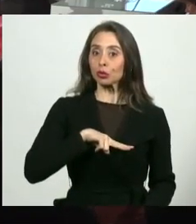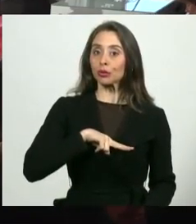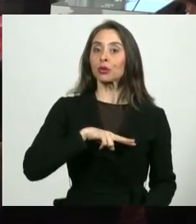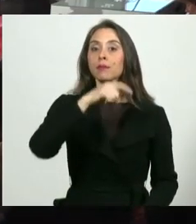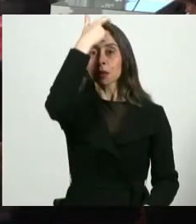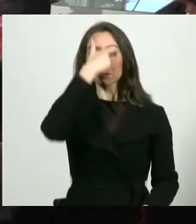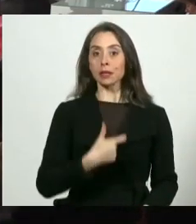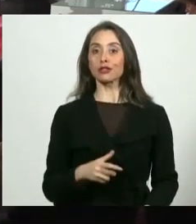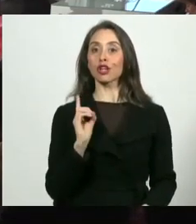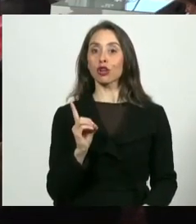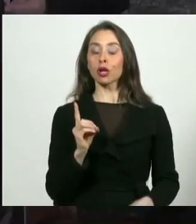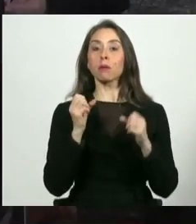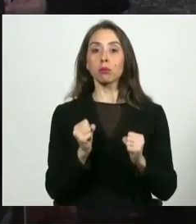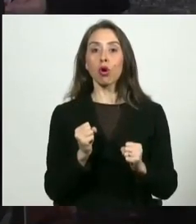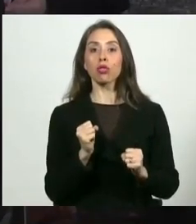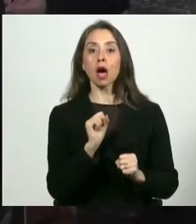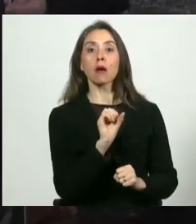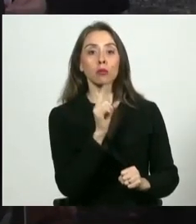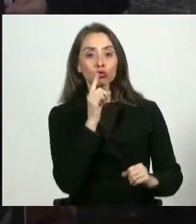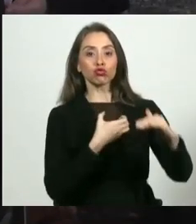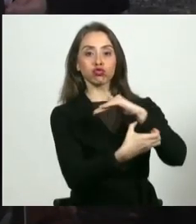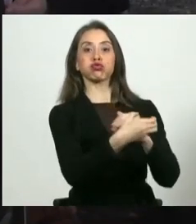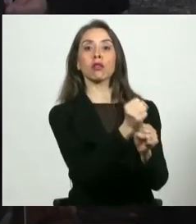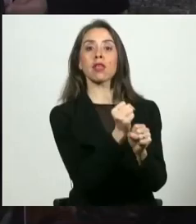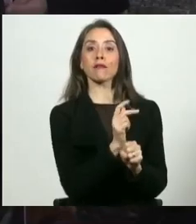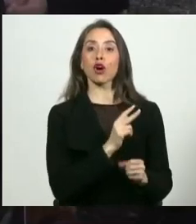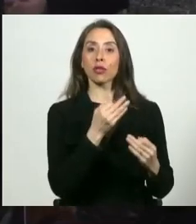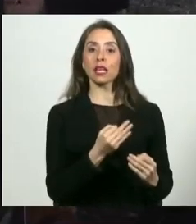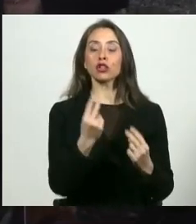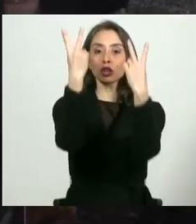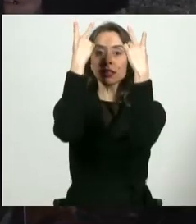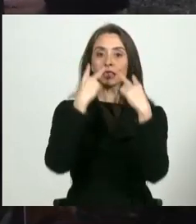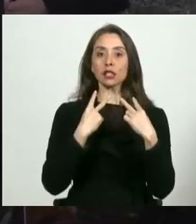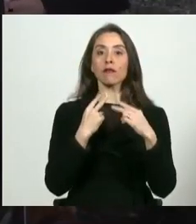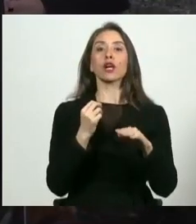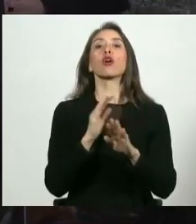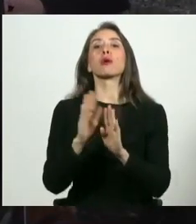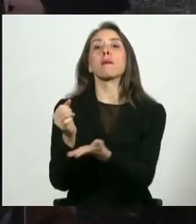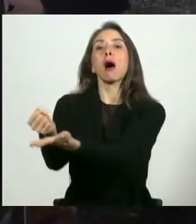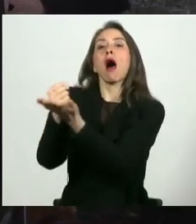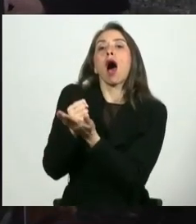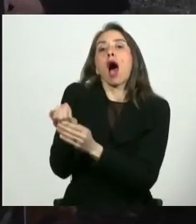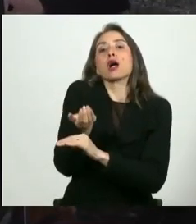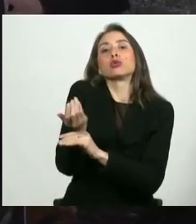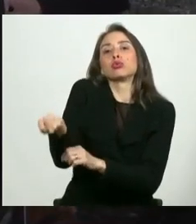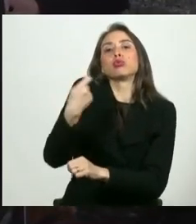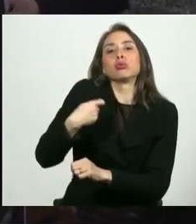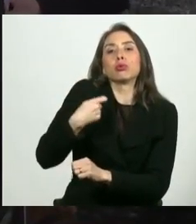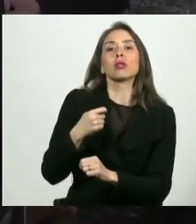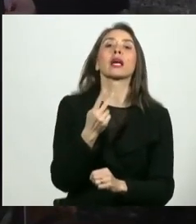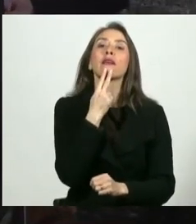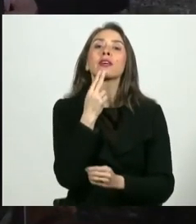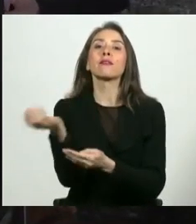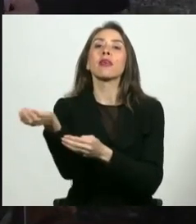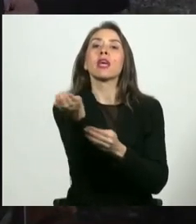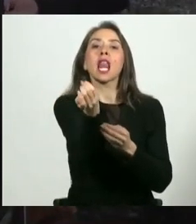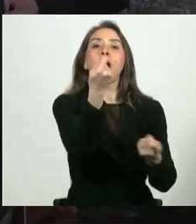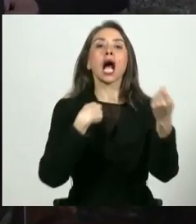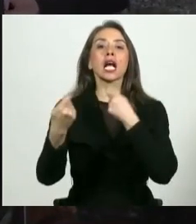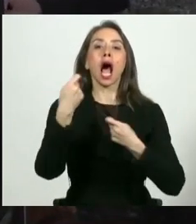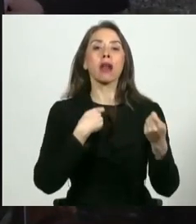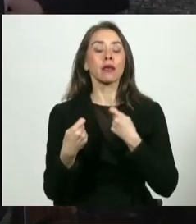personas con discapacidad, podamos tener trabajos dignos si somos vistos como seres de asistencia y como personas que dependemos de la caridad ajena.